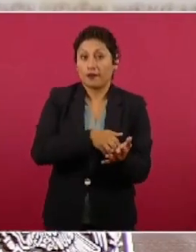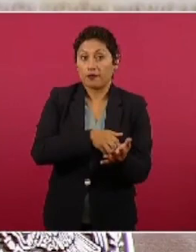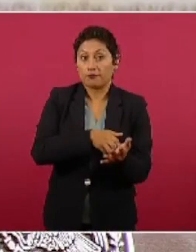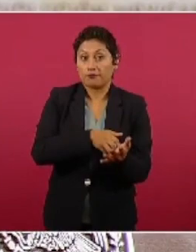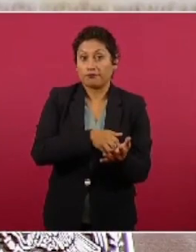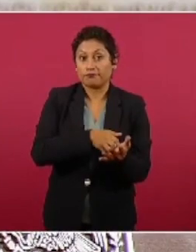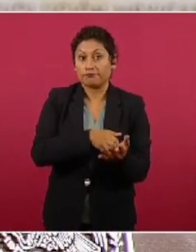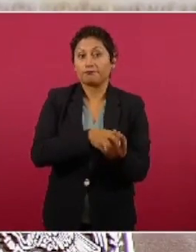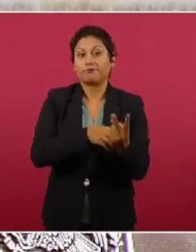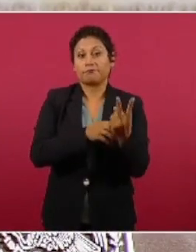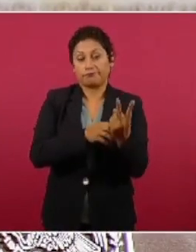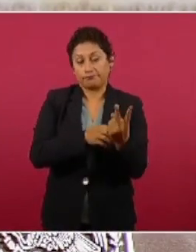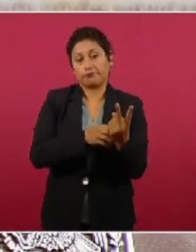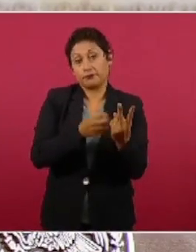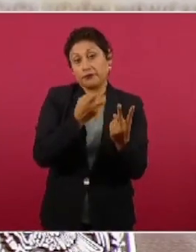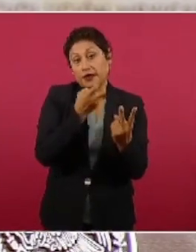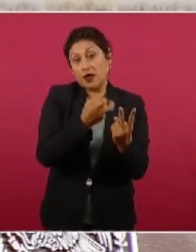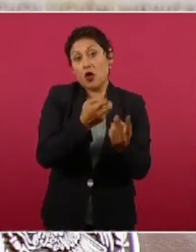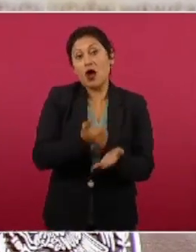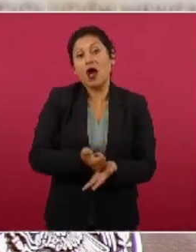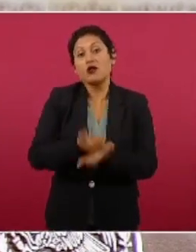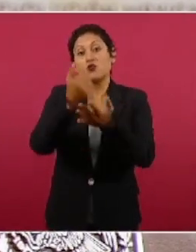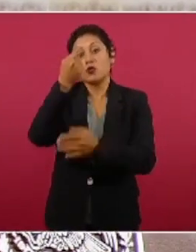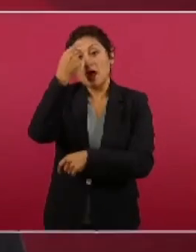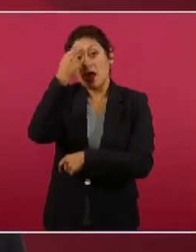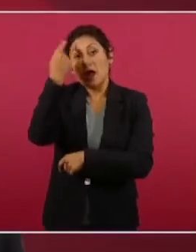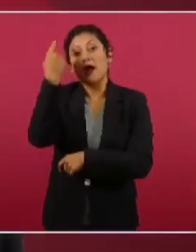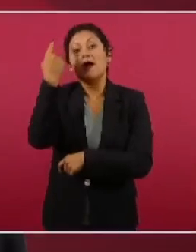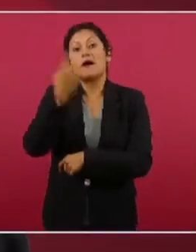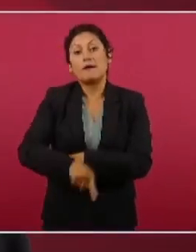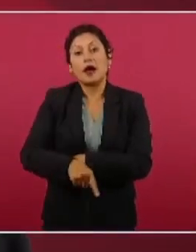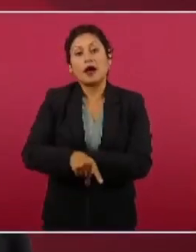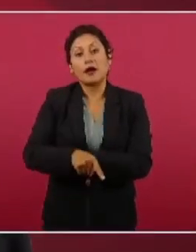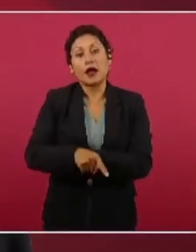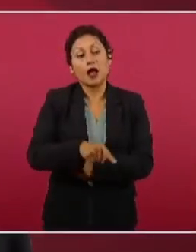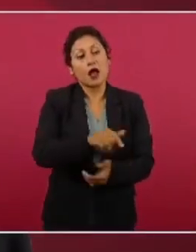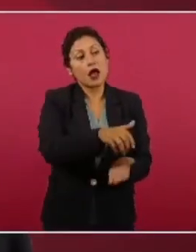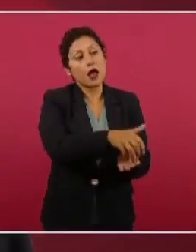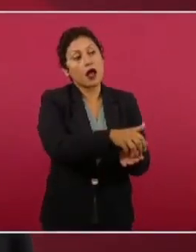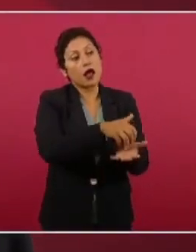para liberar fondos al desarrollo,